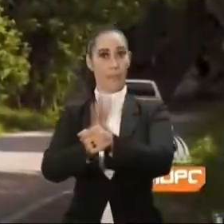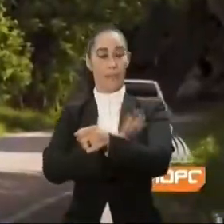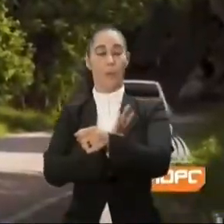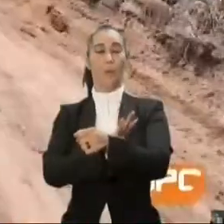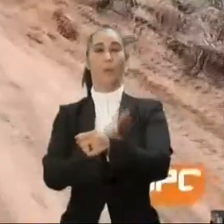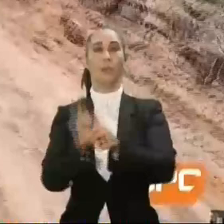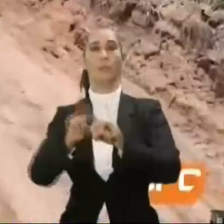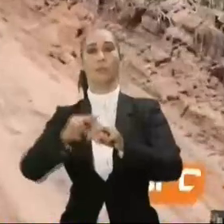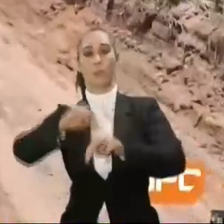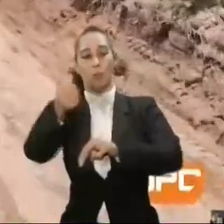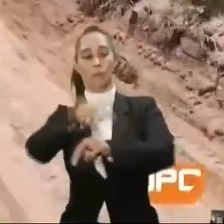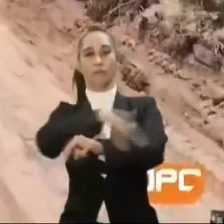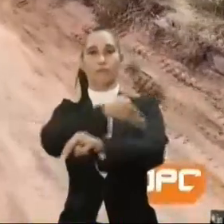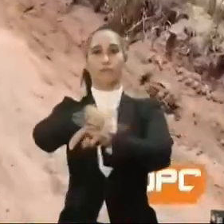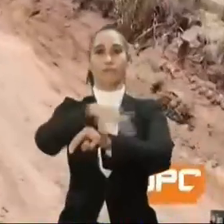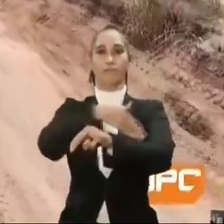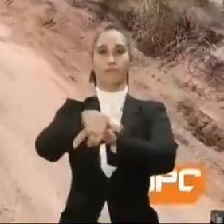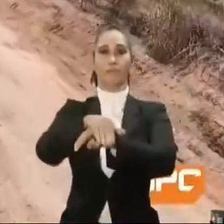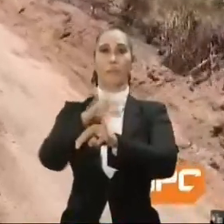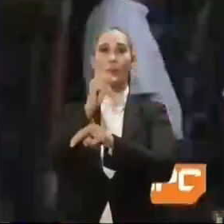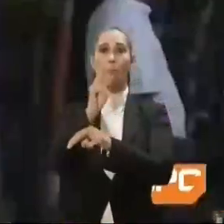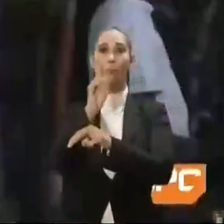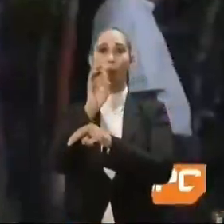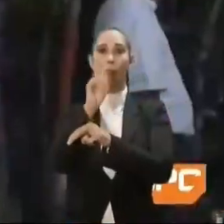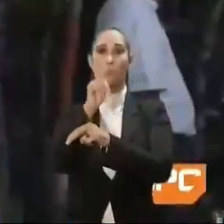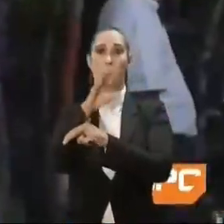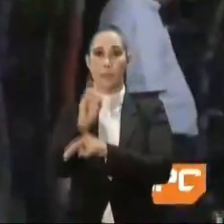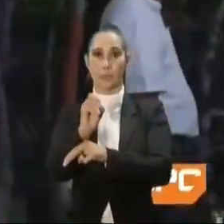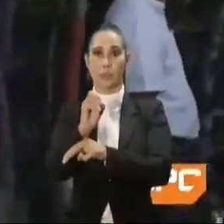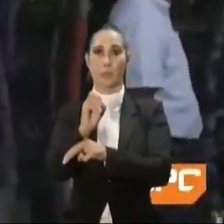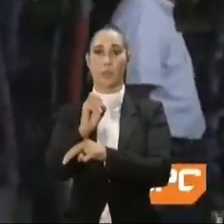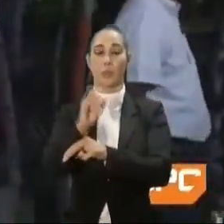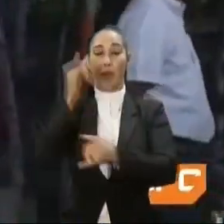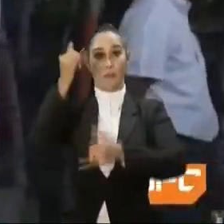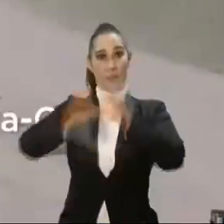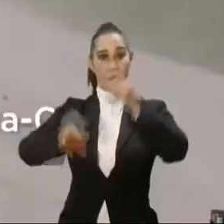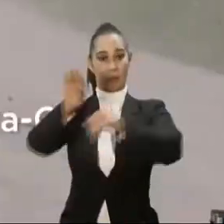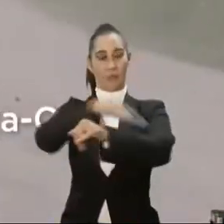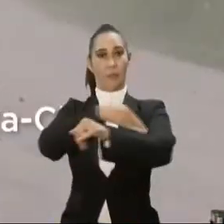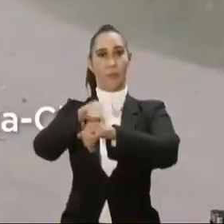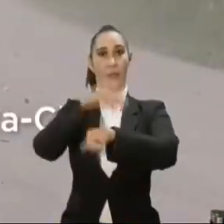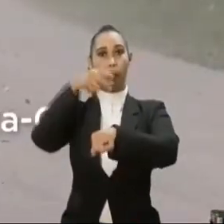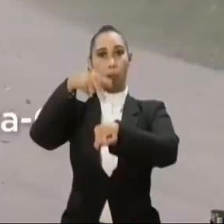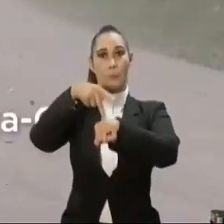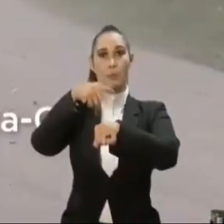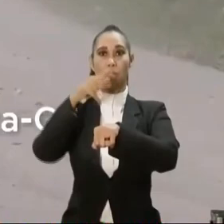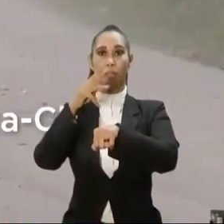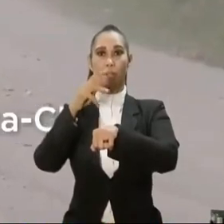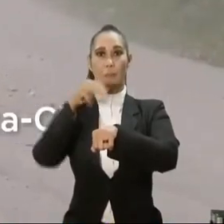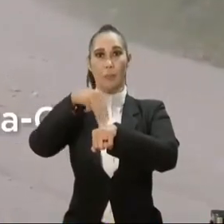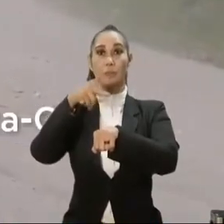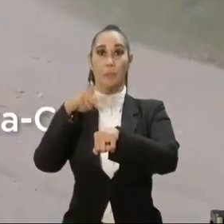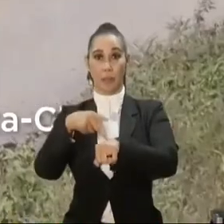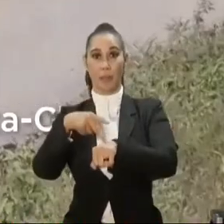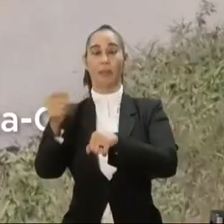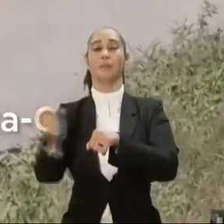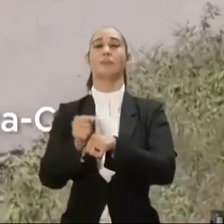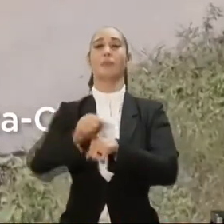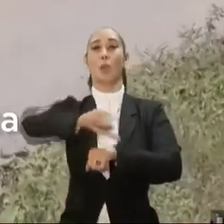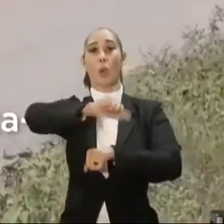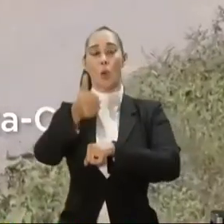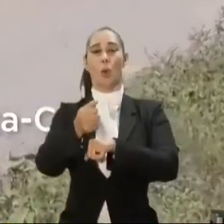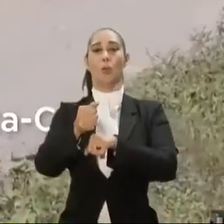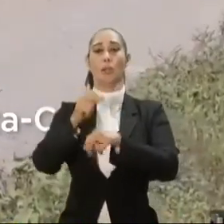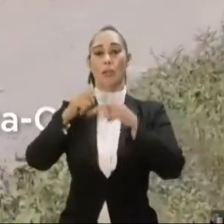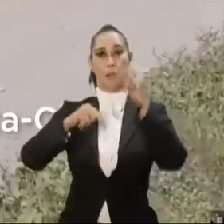la reconstrucción de la carretera bayaguana el puerto la terminación de la carretera Monte Plata Chirino la carretera to mayor sabana de la mar